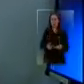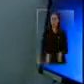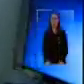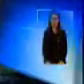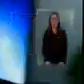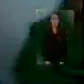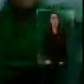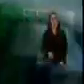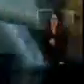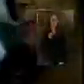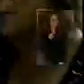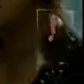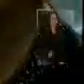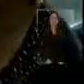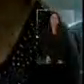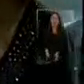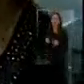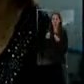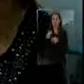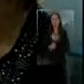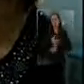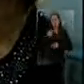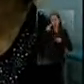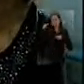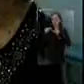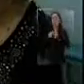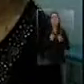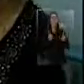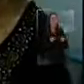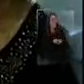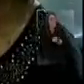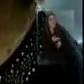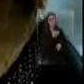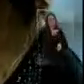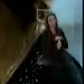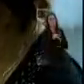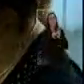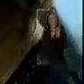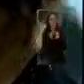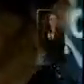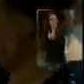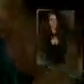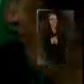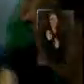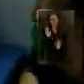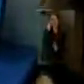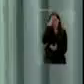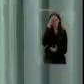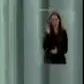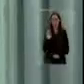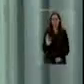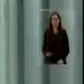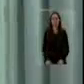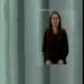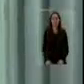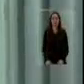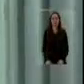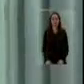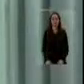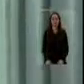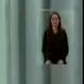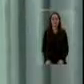cuentas. Exactamente. Bueno, placer haberla conocido. Igual pues, doctor, igual. No, gracias por acompañarnos. Hasta luego. ¿Qué